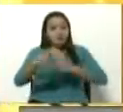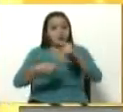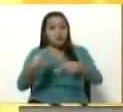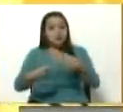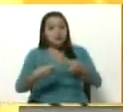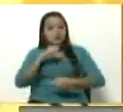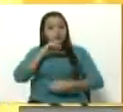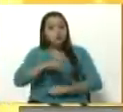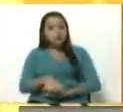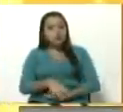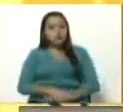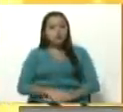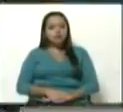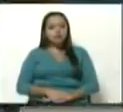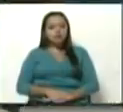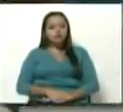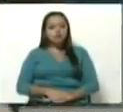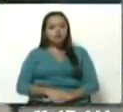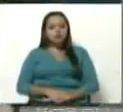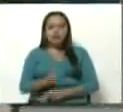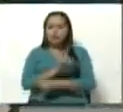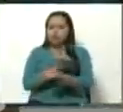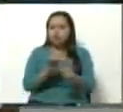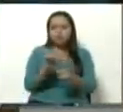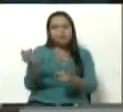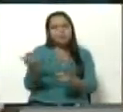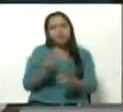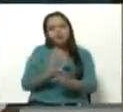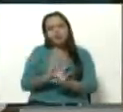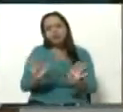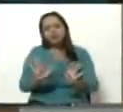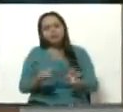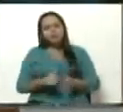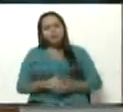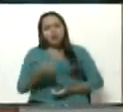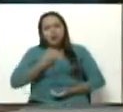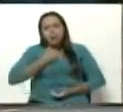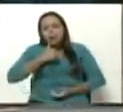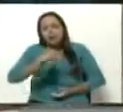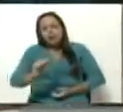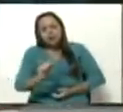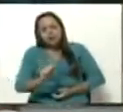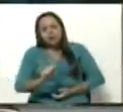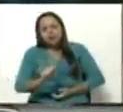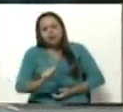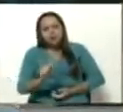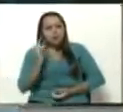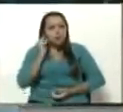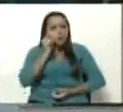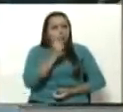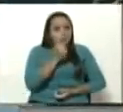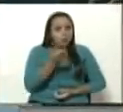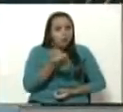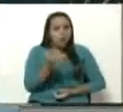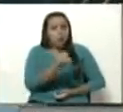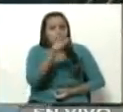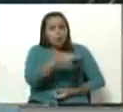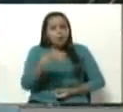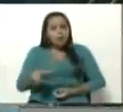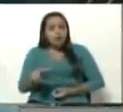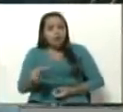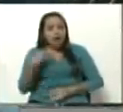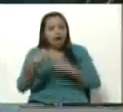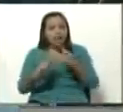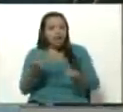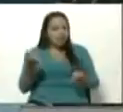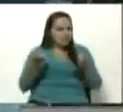histórico, no va a venir entonces cualquiera o cualquier acción a manipularnos. Todo lo